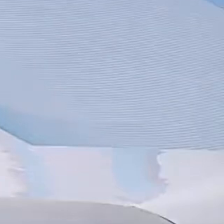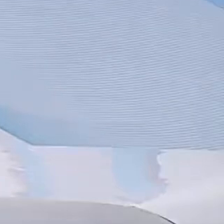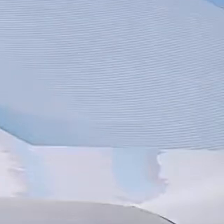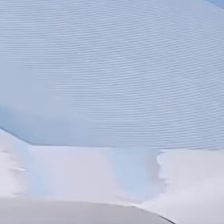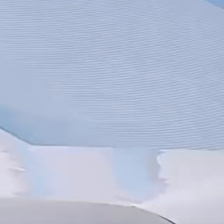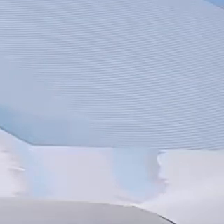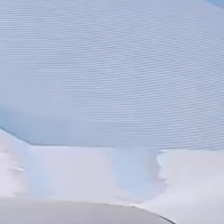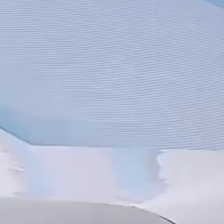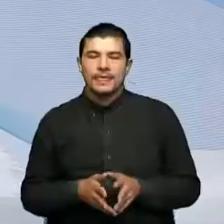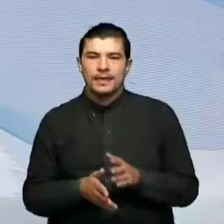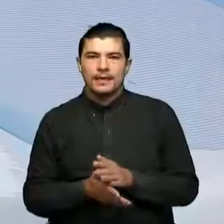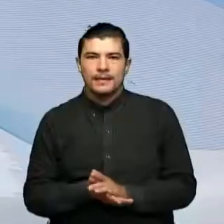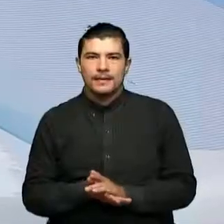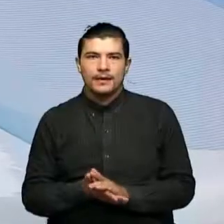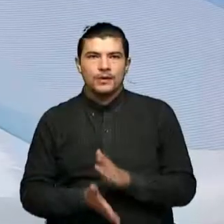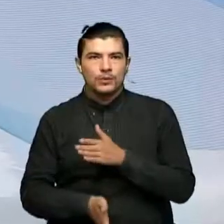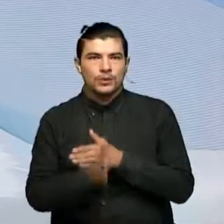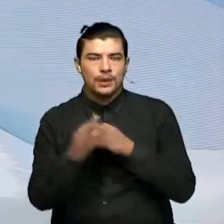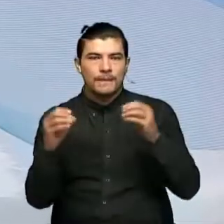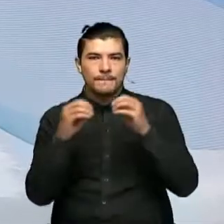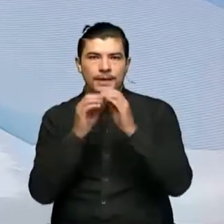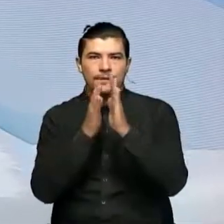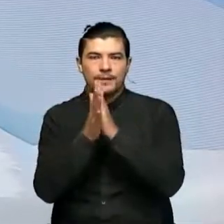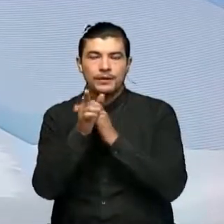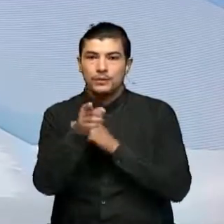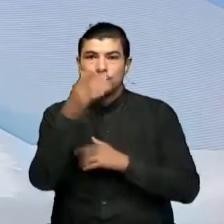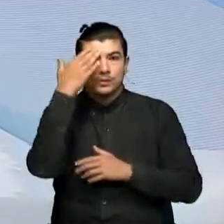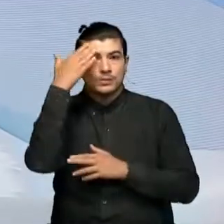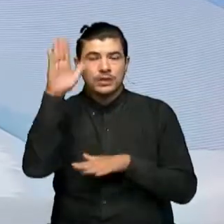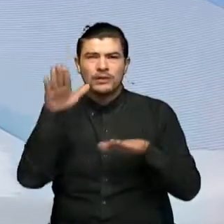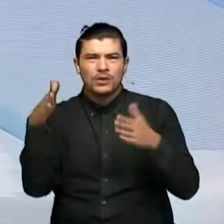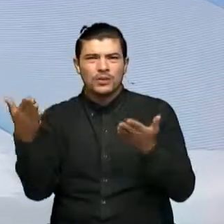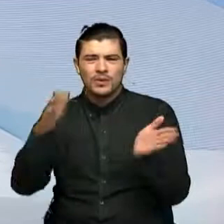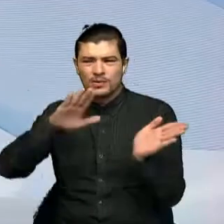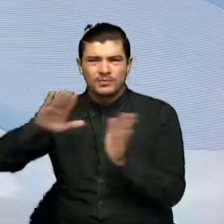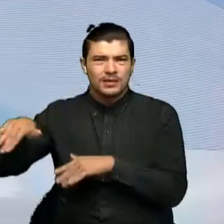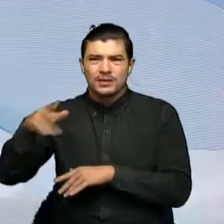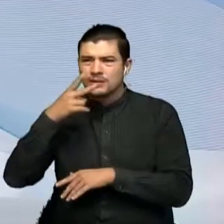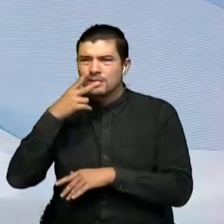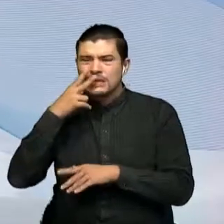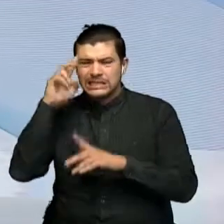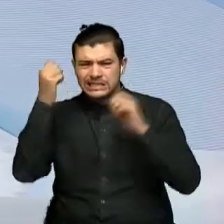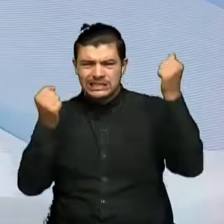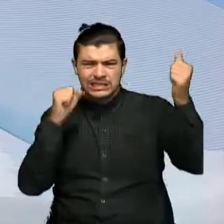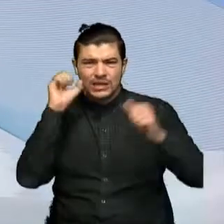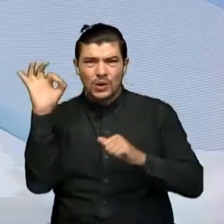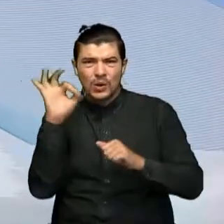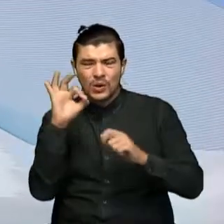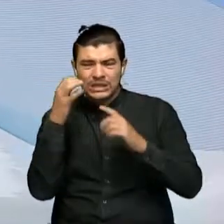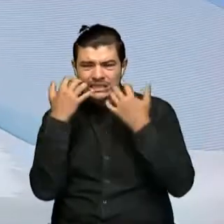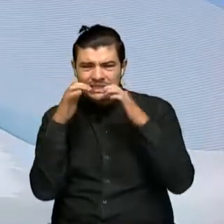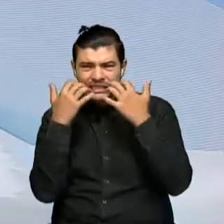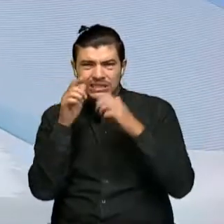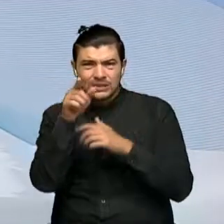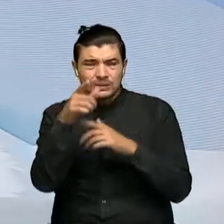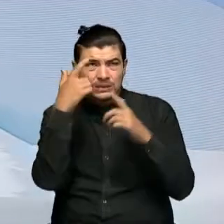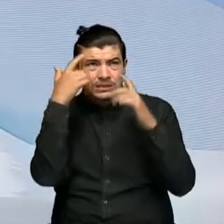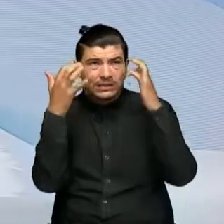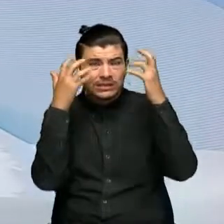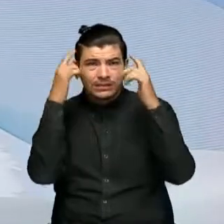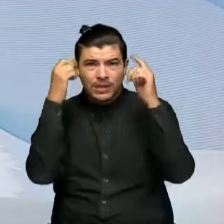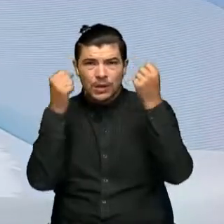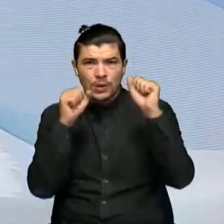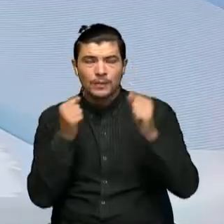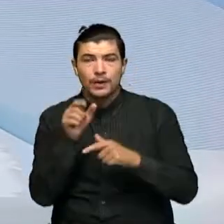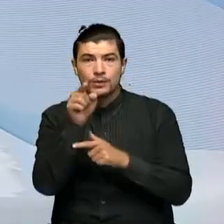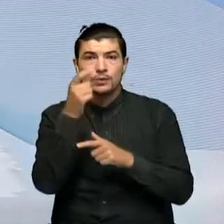continuamos con más información si usted no sabe cómo dejar de fumar el estrés la ansiedad y los miedos lo atormentan y está